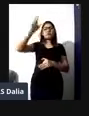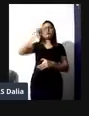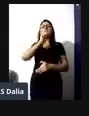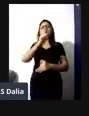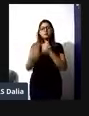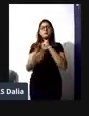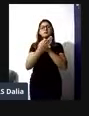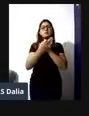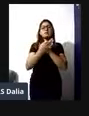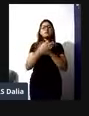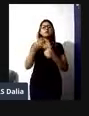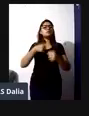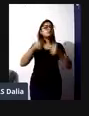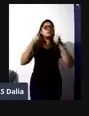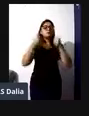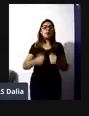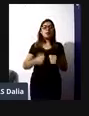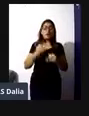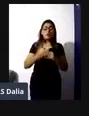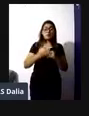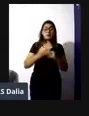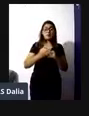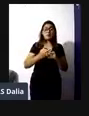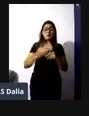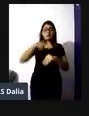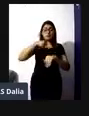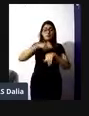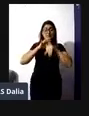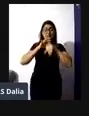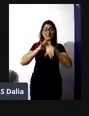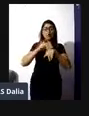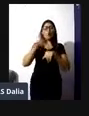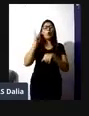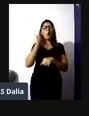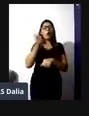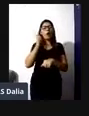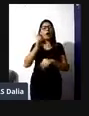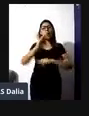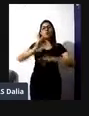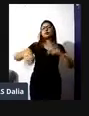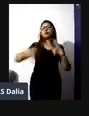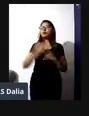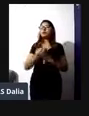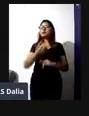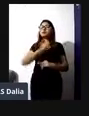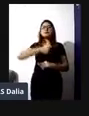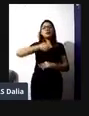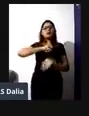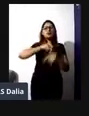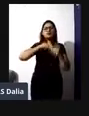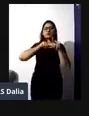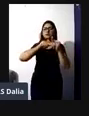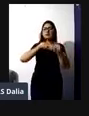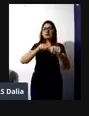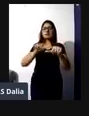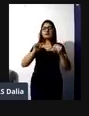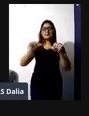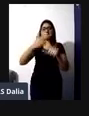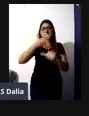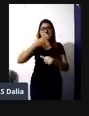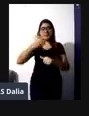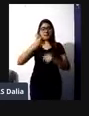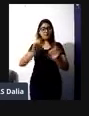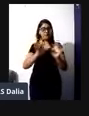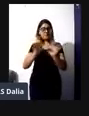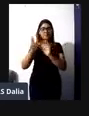sucediendo ahorita, primero Dios, que salgamos todos muy bien librados, que yo sé que así será, nos va a volver a suceder